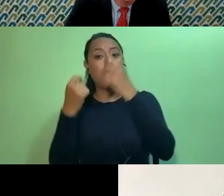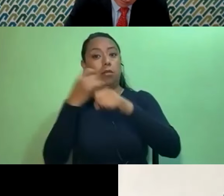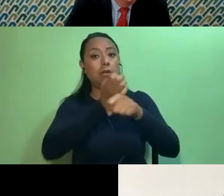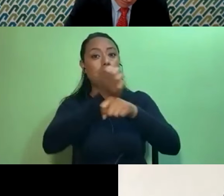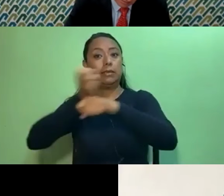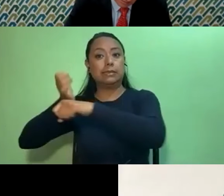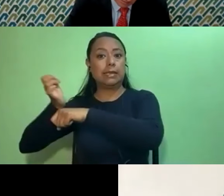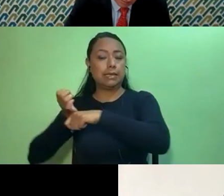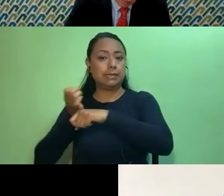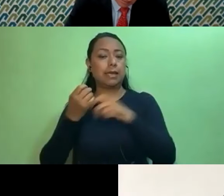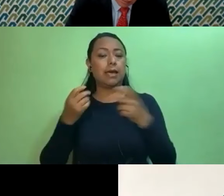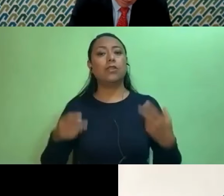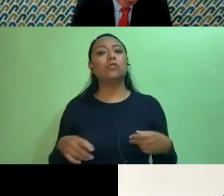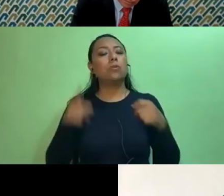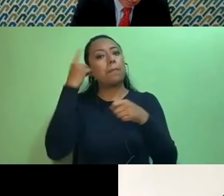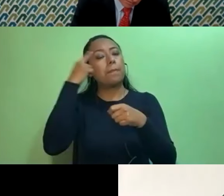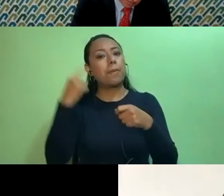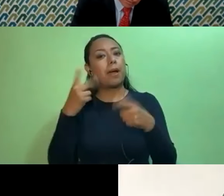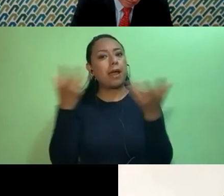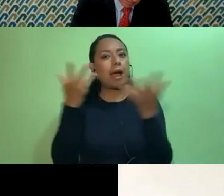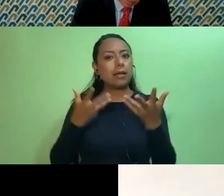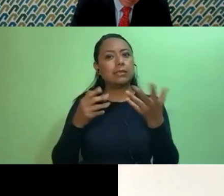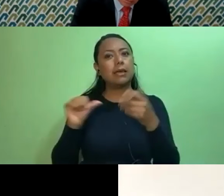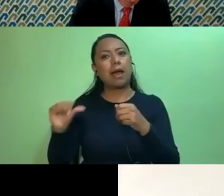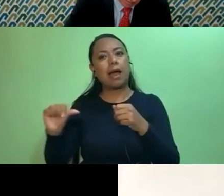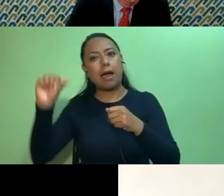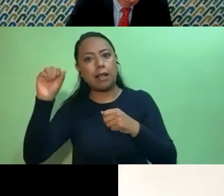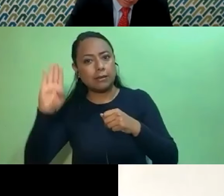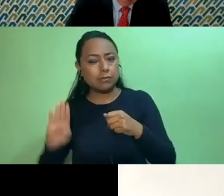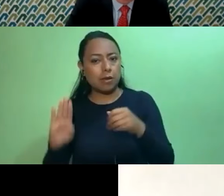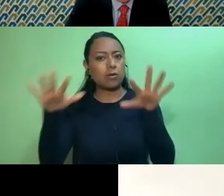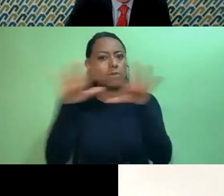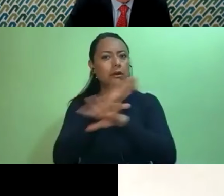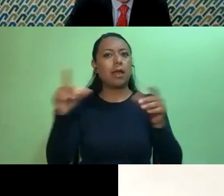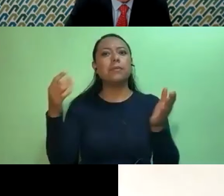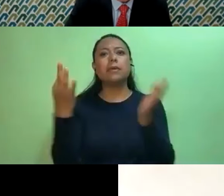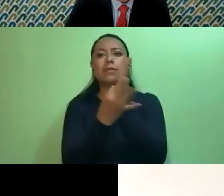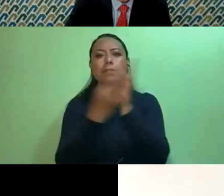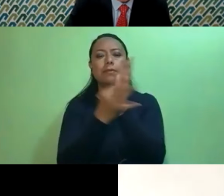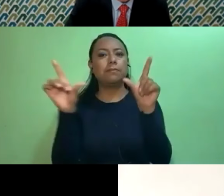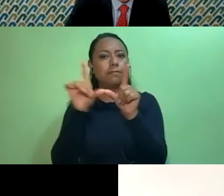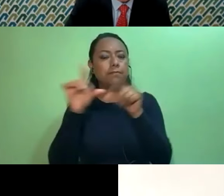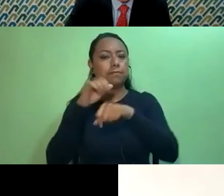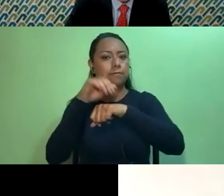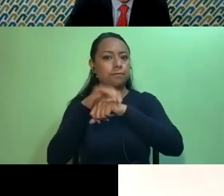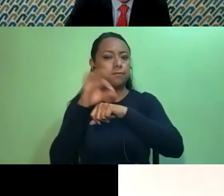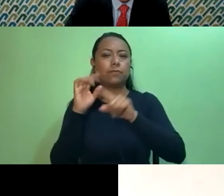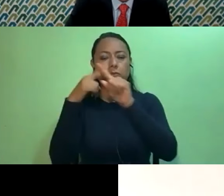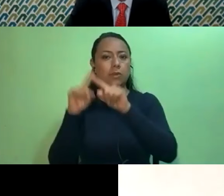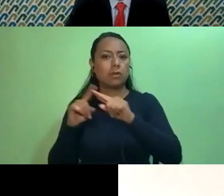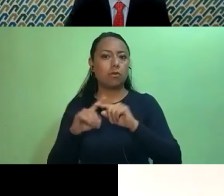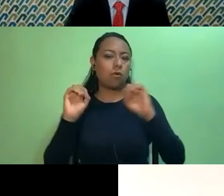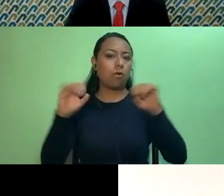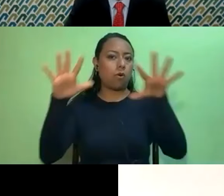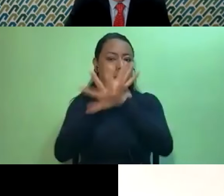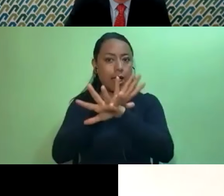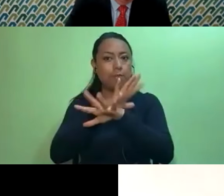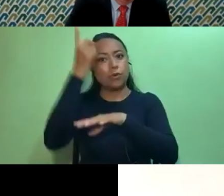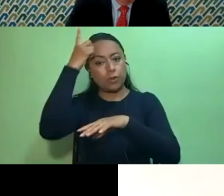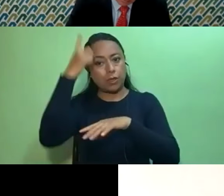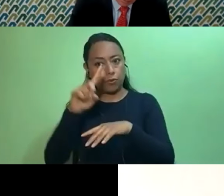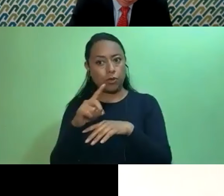la realización de los trámites de altas, bajas, cambio de placas o cambio de propietario debe entenderse como un retroceso en materia